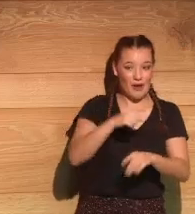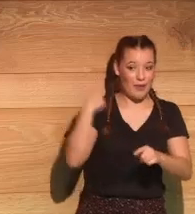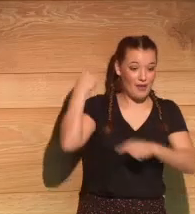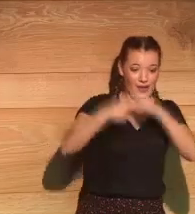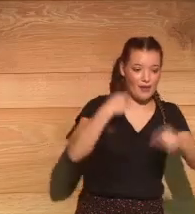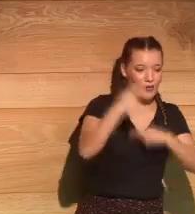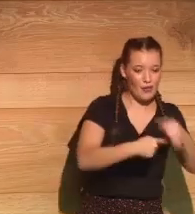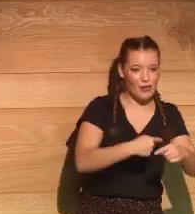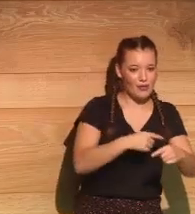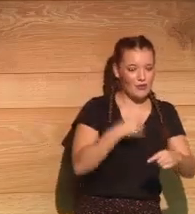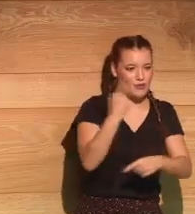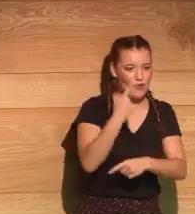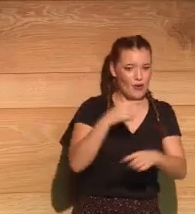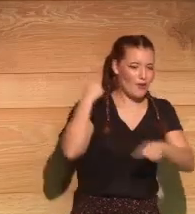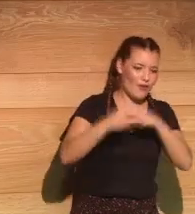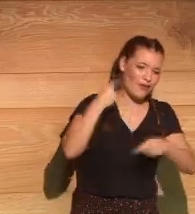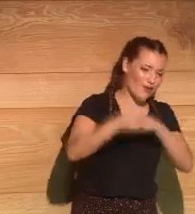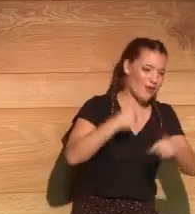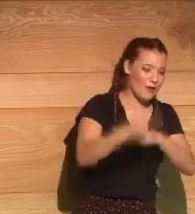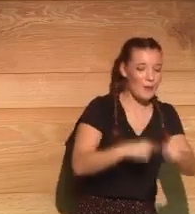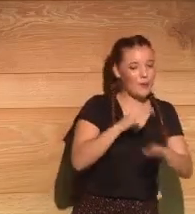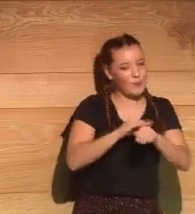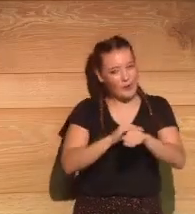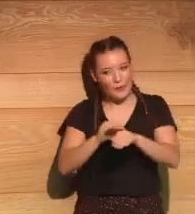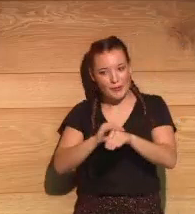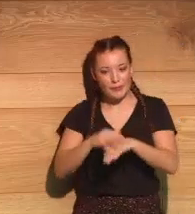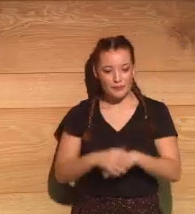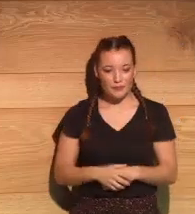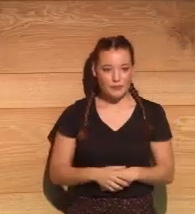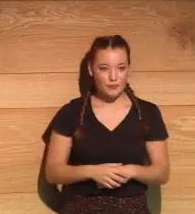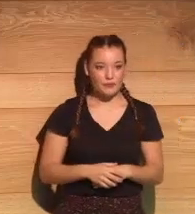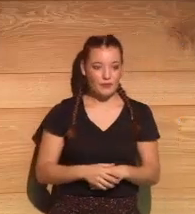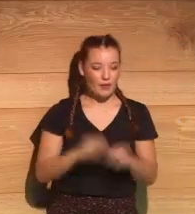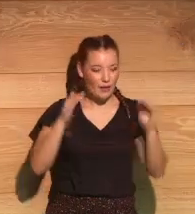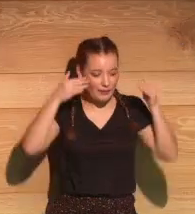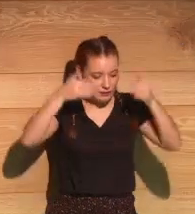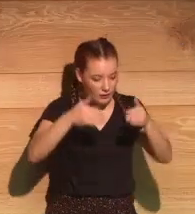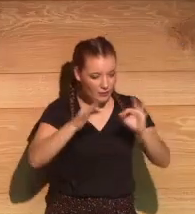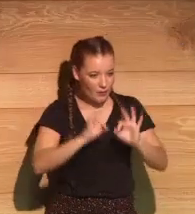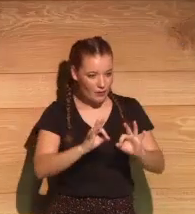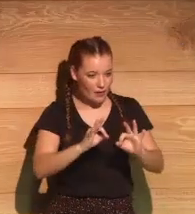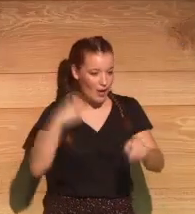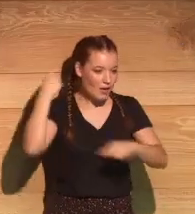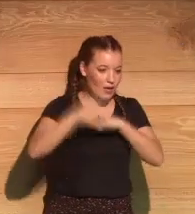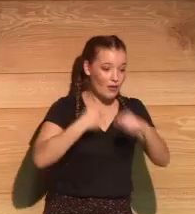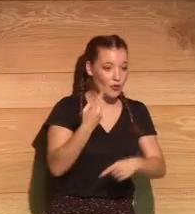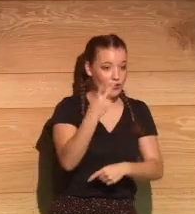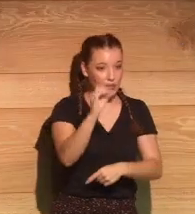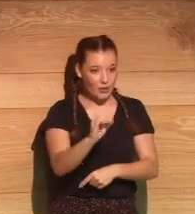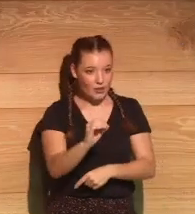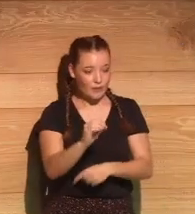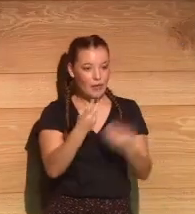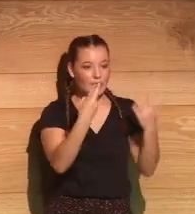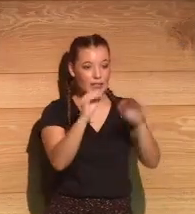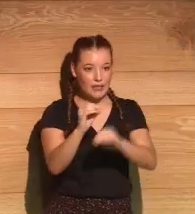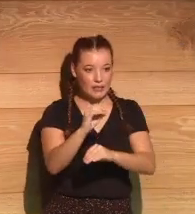generación, me estoy auto-hipnotizando, ¿no? Perdón. Una atención sobre la generación de los 70 llamada en época